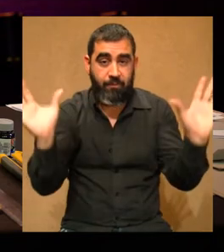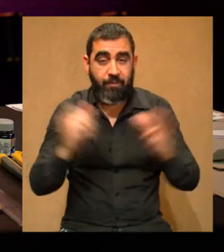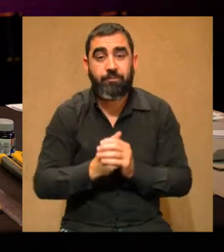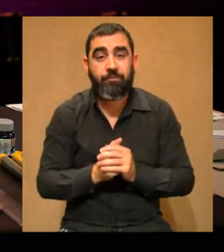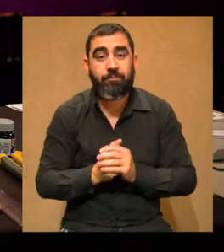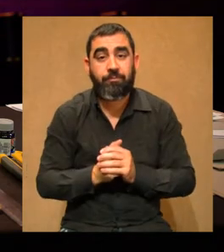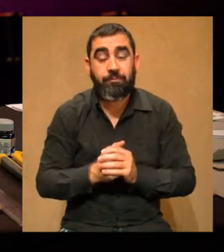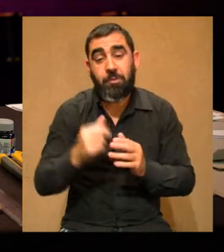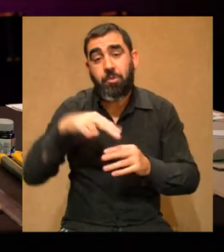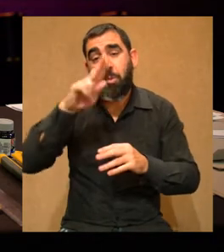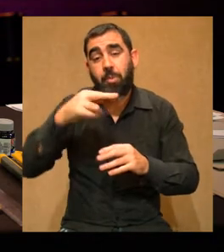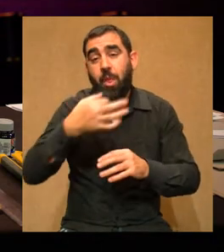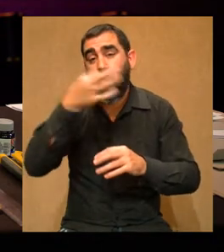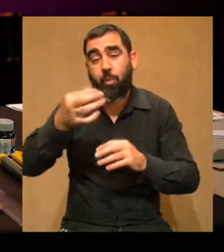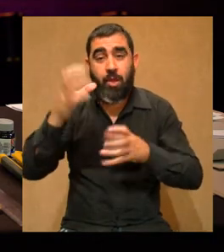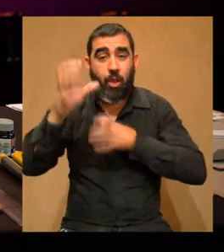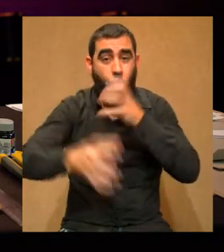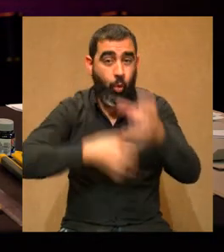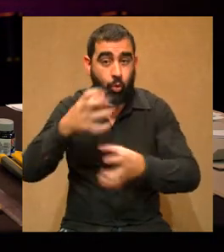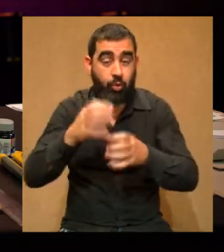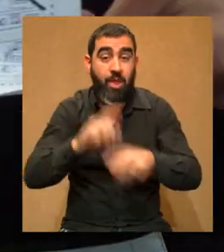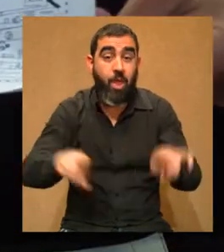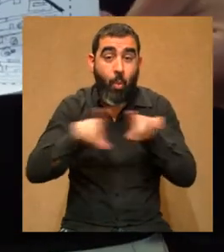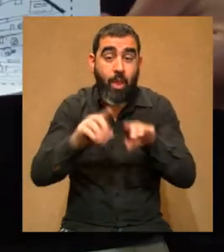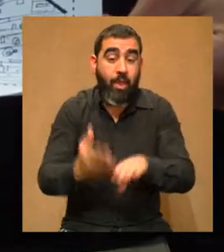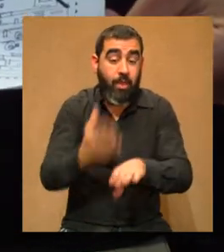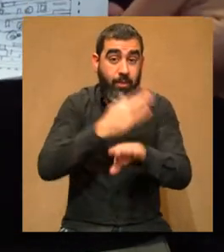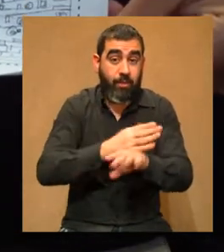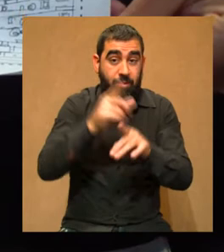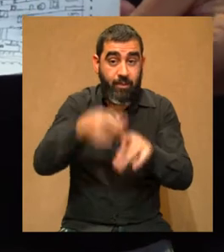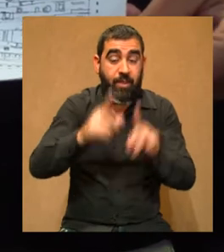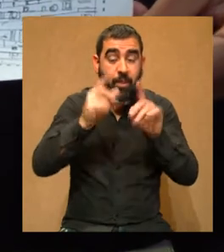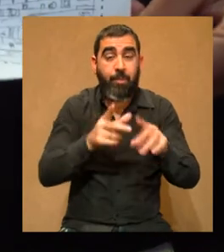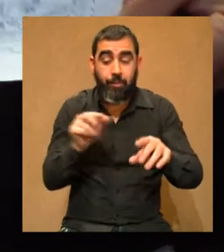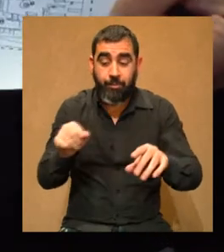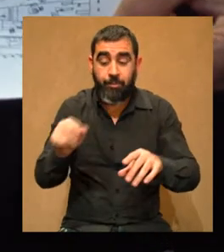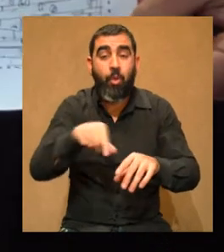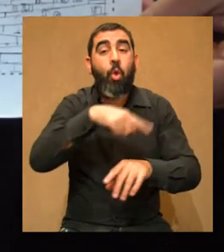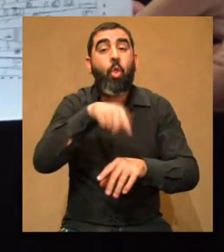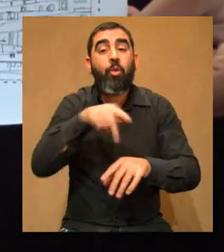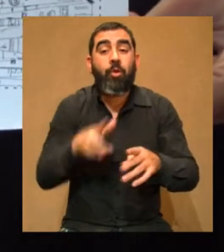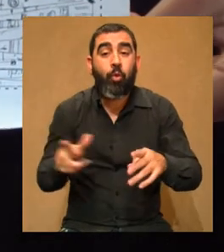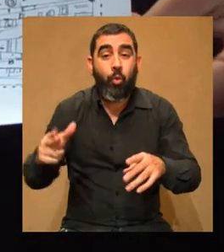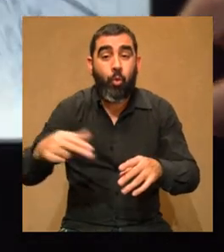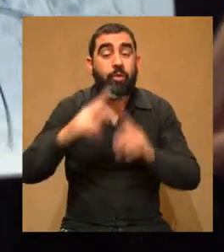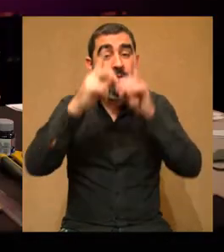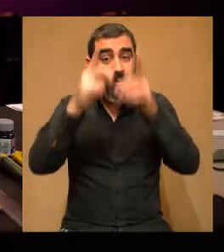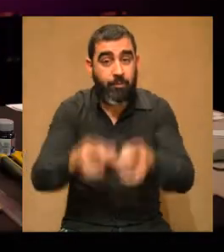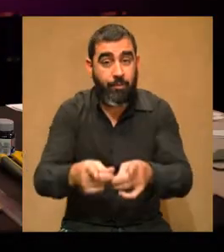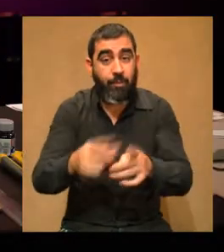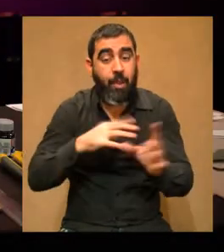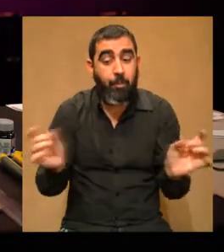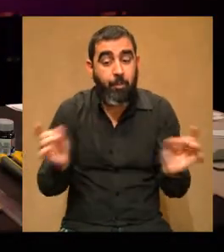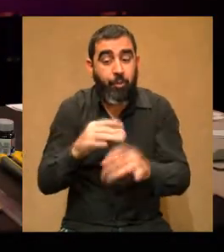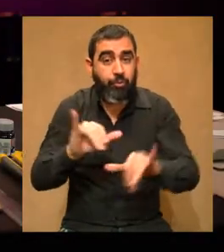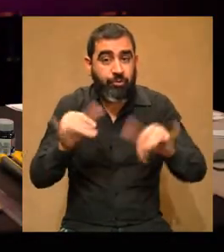que sea más libre y bueno lo pintamos del color que queramos igual que en las plantillas anteriores van a encontrar con niñas punteadas por donde deben cortar para